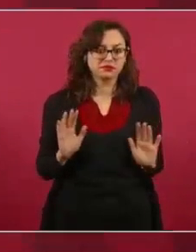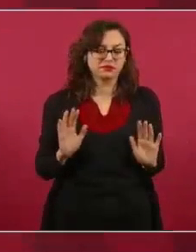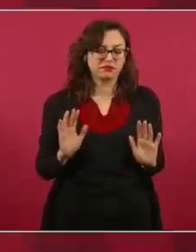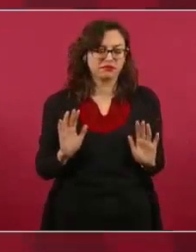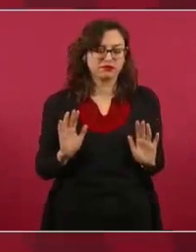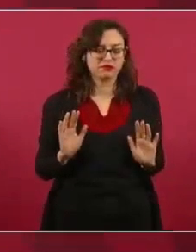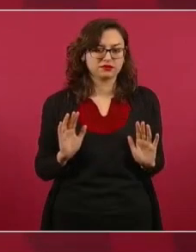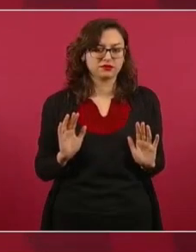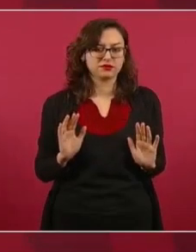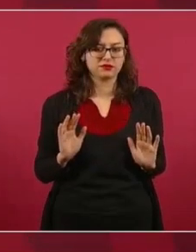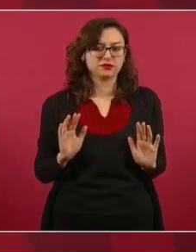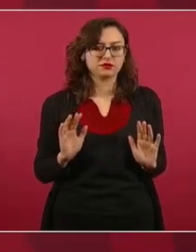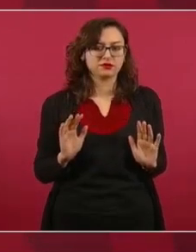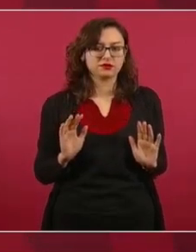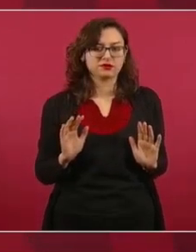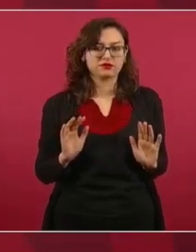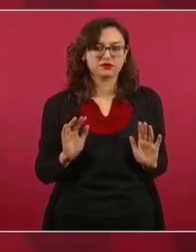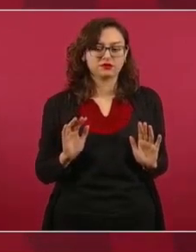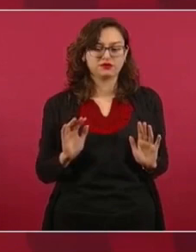hasta